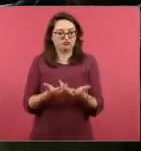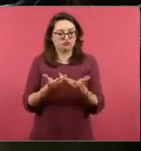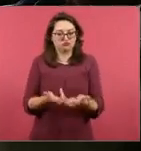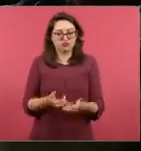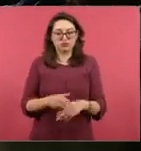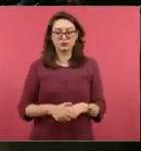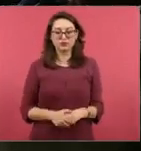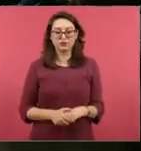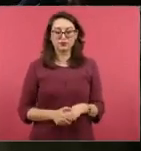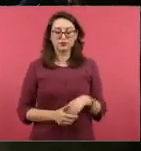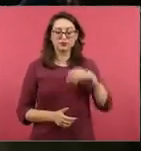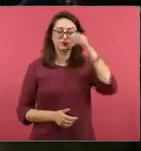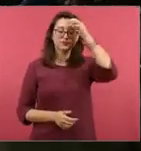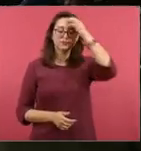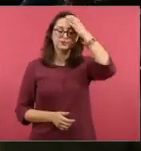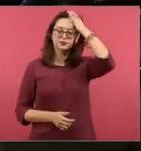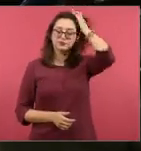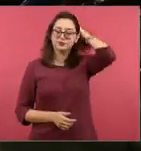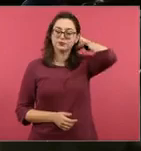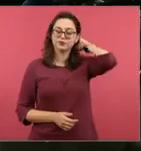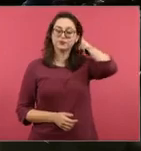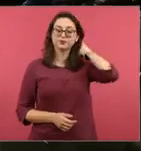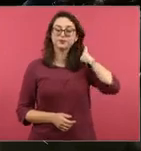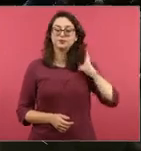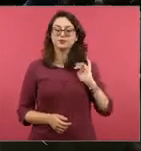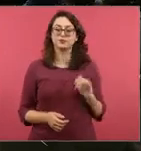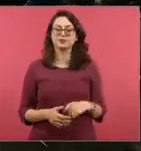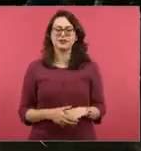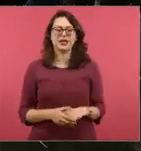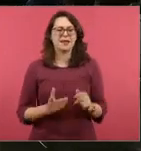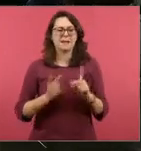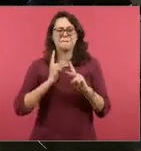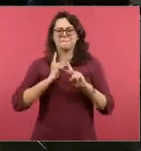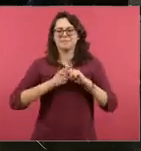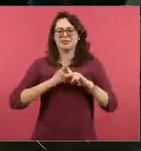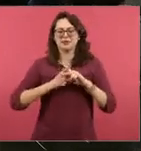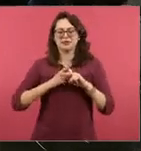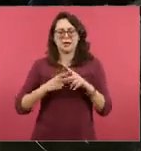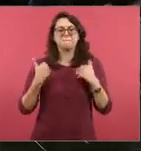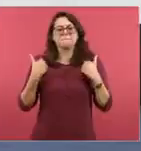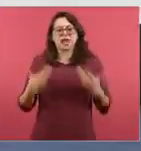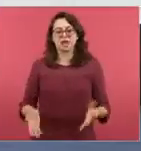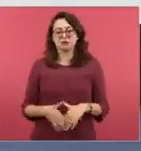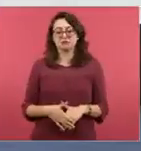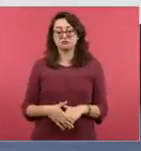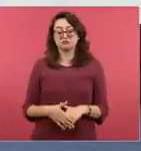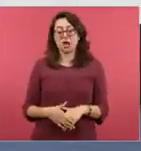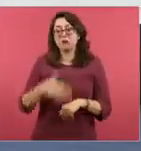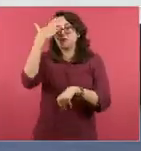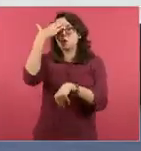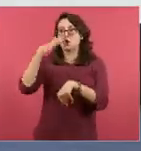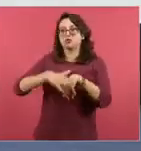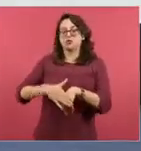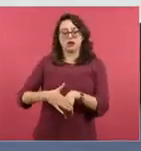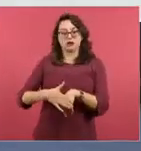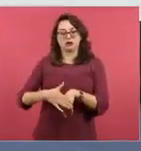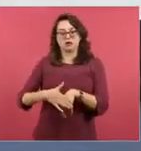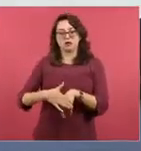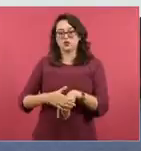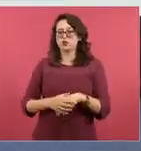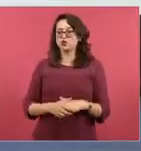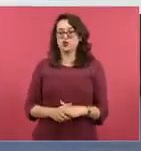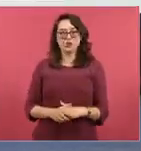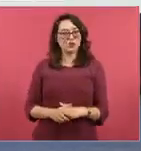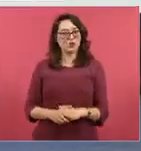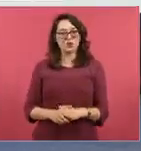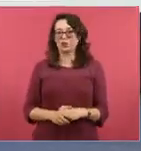¿Para qué queremos la matemática? No la queremos para que alguien la conozca, los padres de familia que me